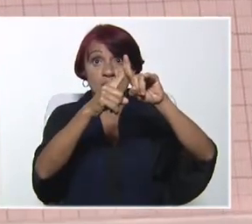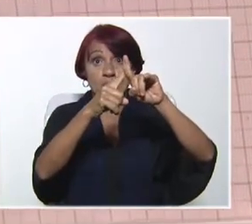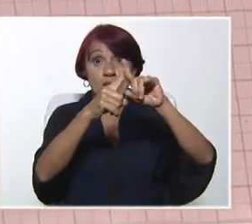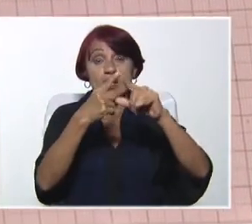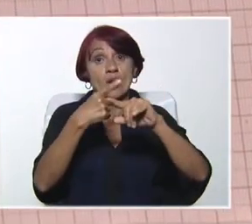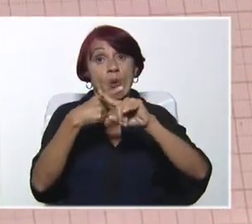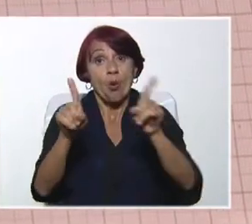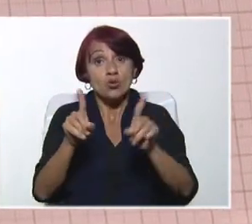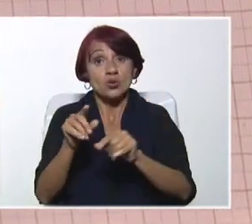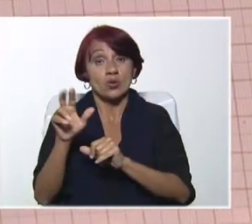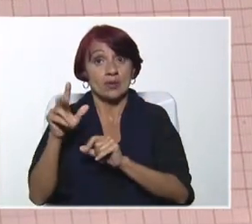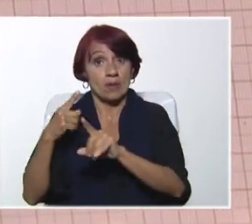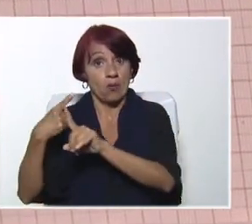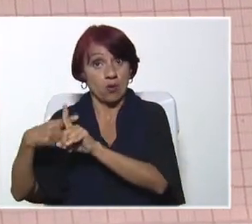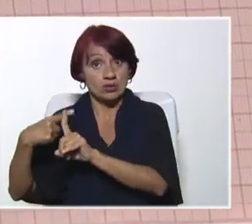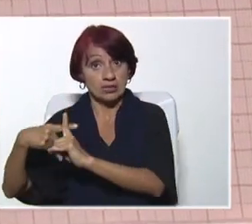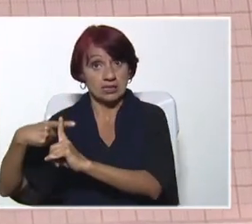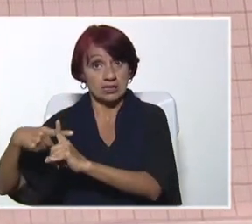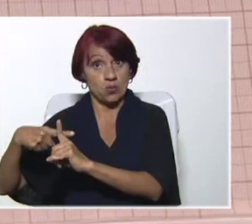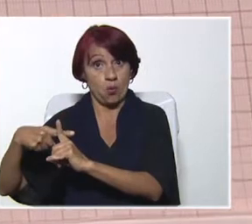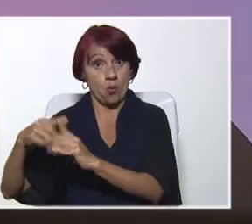La otra coordenada, Marte,